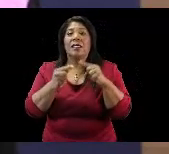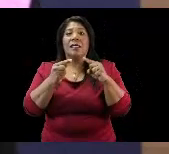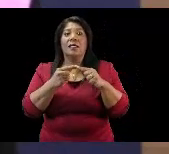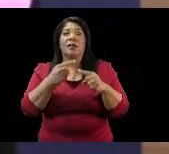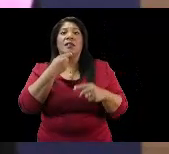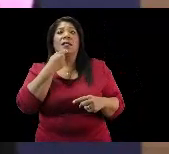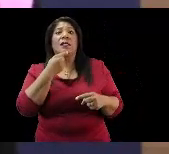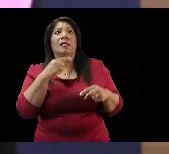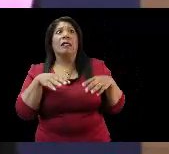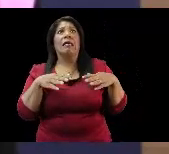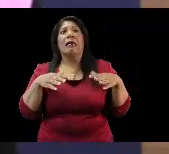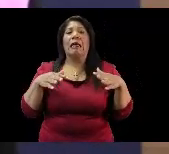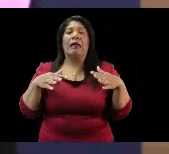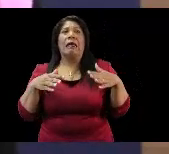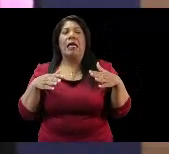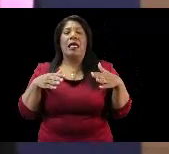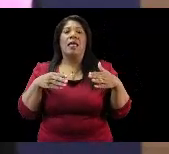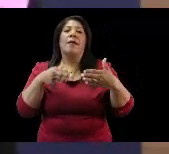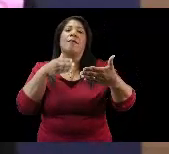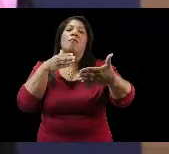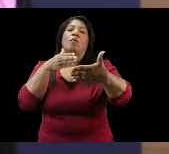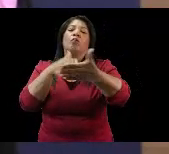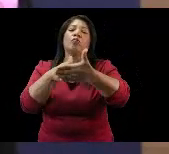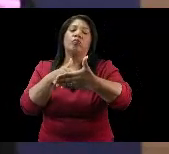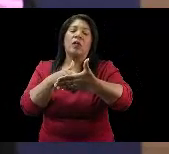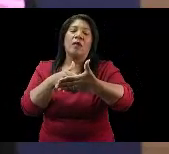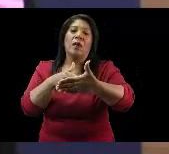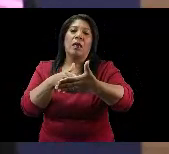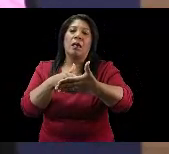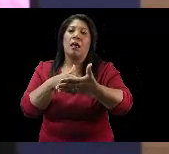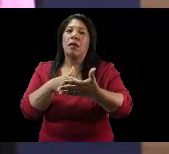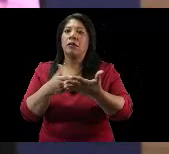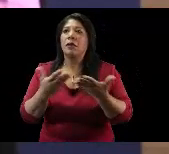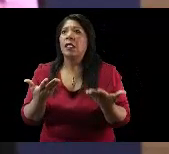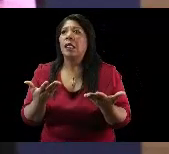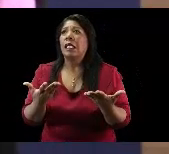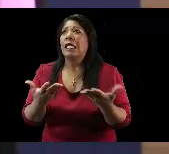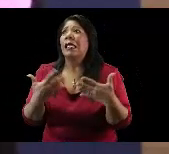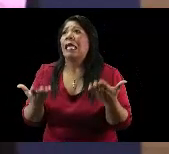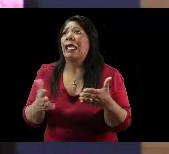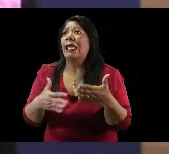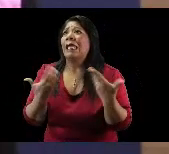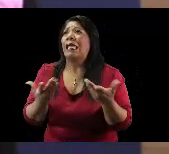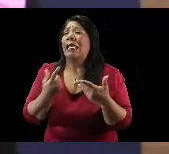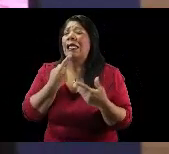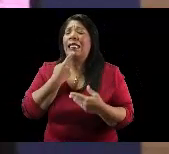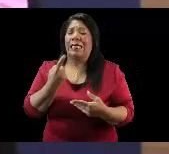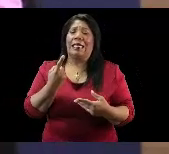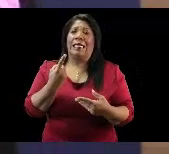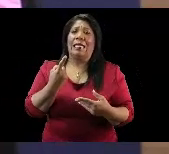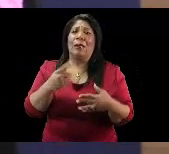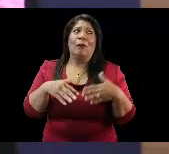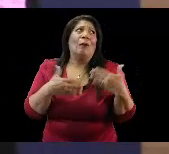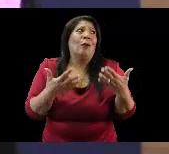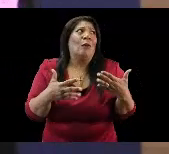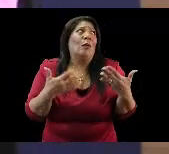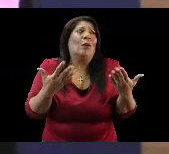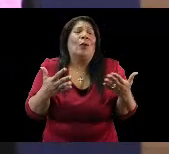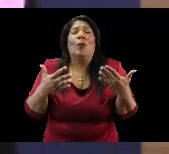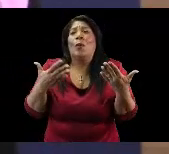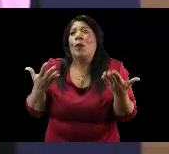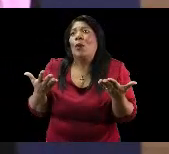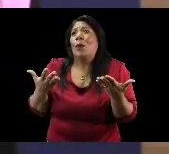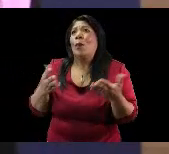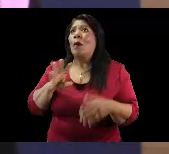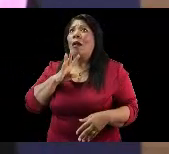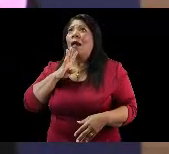desconocimiento, y quizás quedamos entonces en eso de ¿cómo hago? No sé, ¿cómo entonces